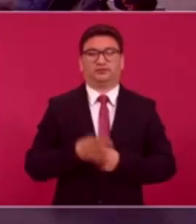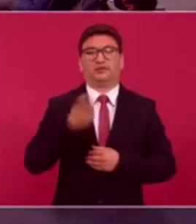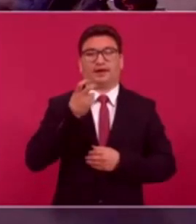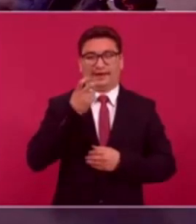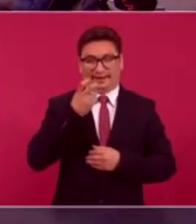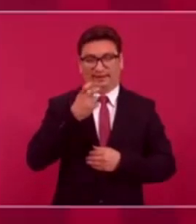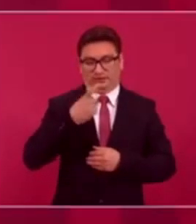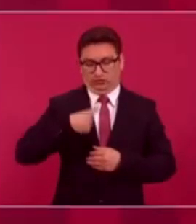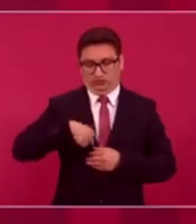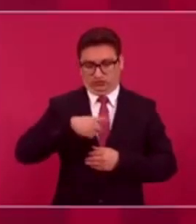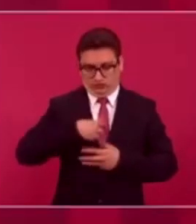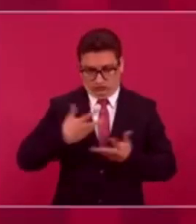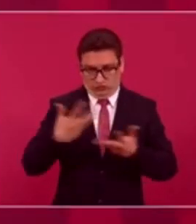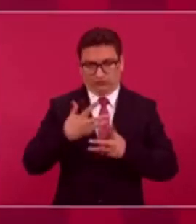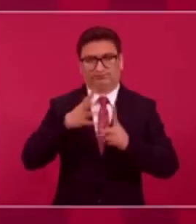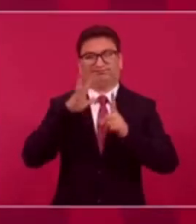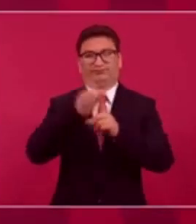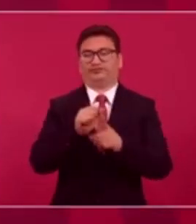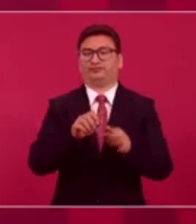logro importantísimo.